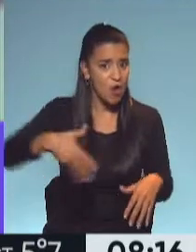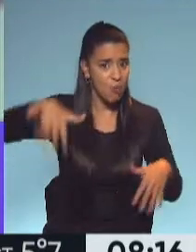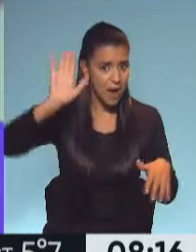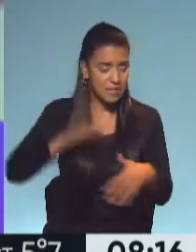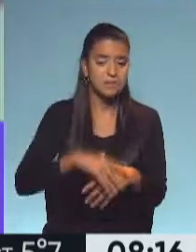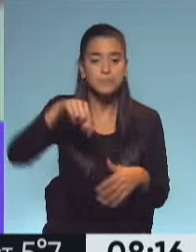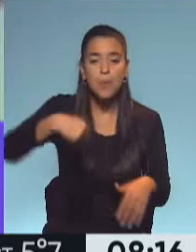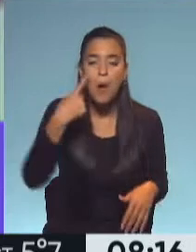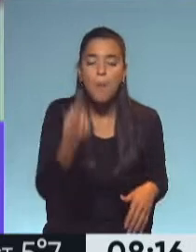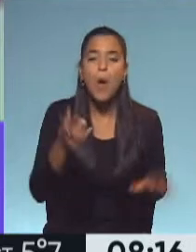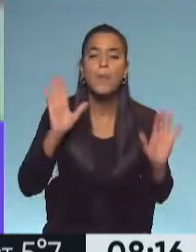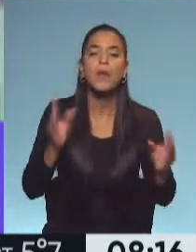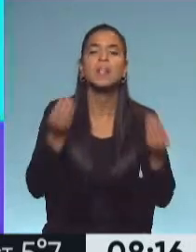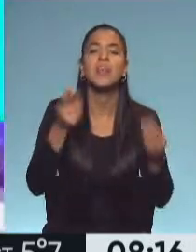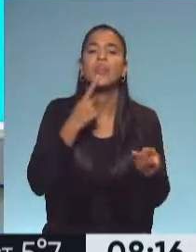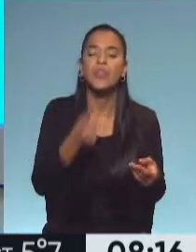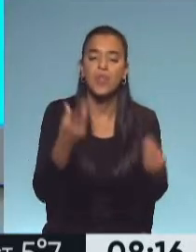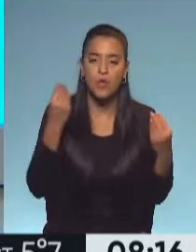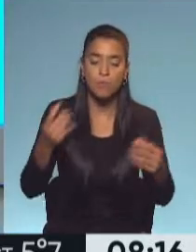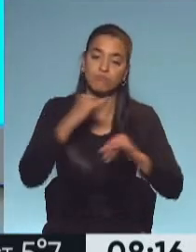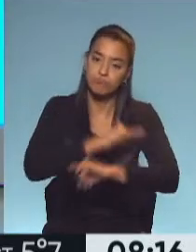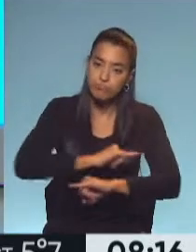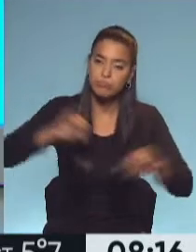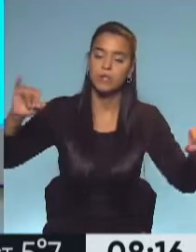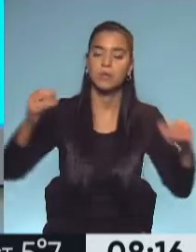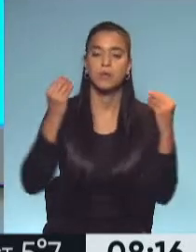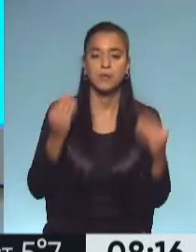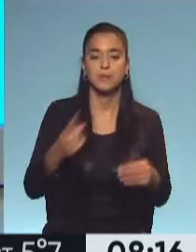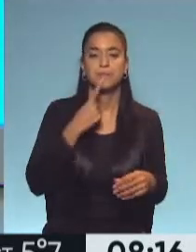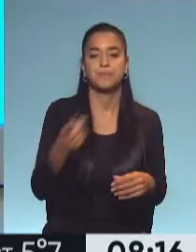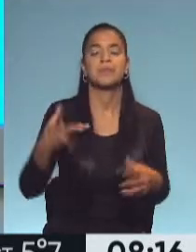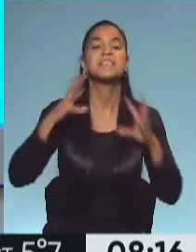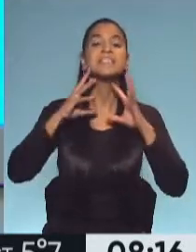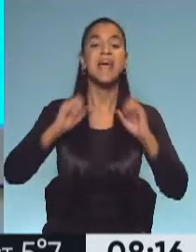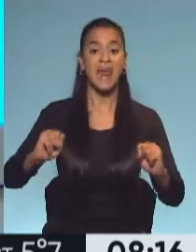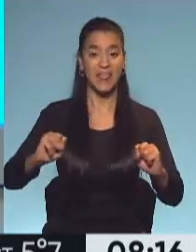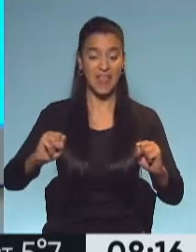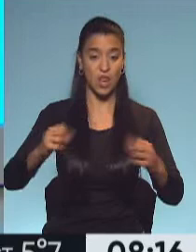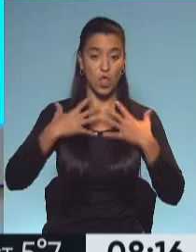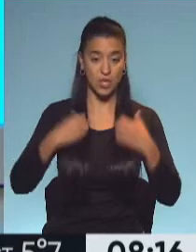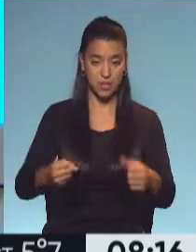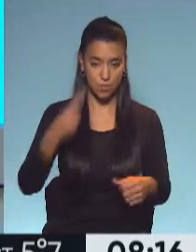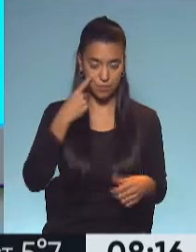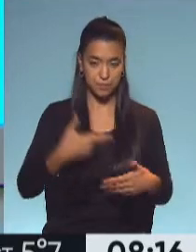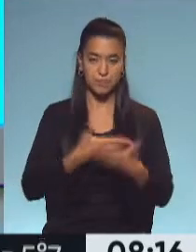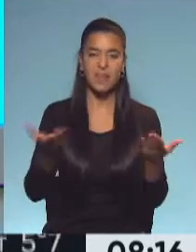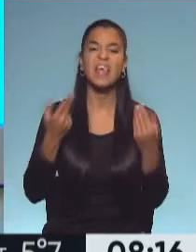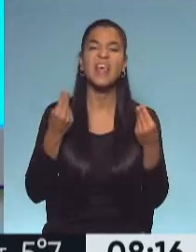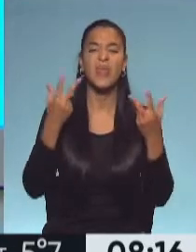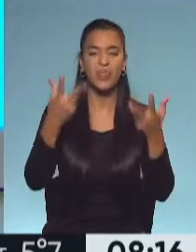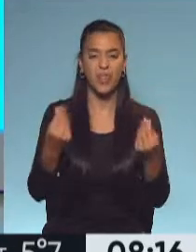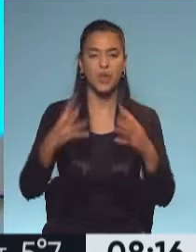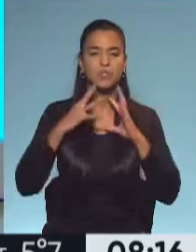te parece, vamos a ver, Silvi, lo que dijo, porque esto se comunicó a través del secretario de salud. Si te parece, vamos a ver qué dijo